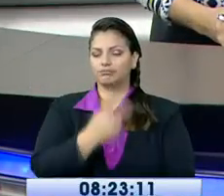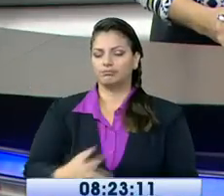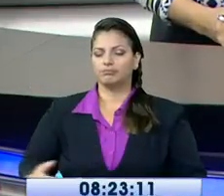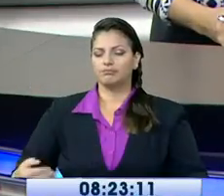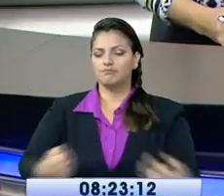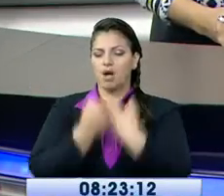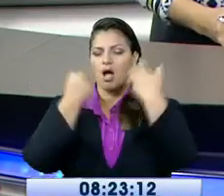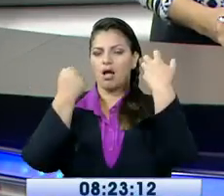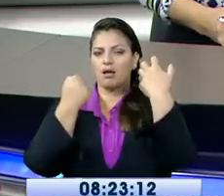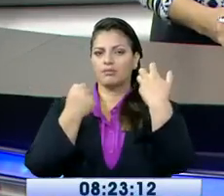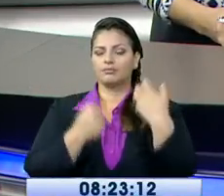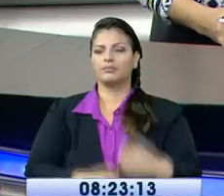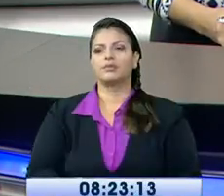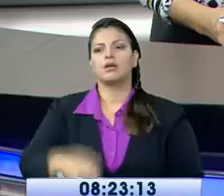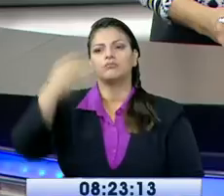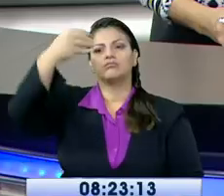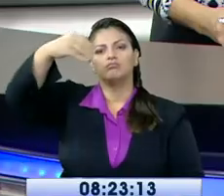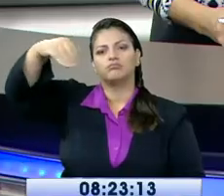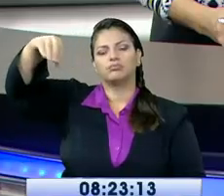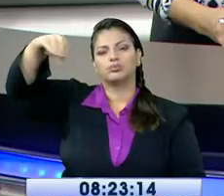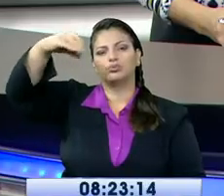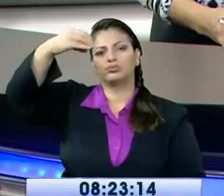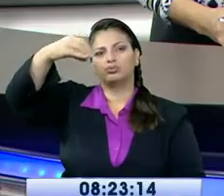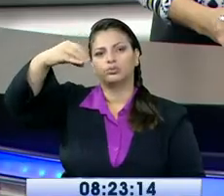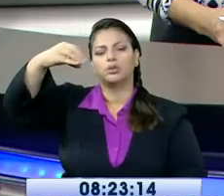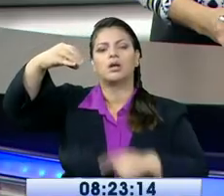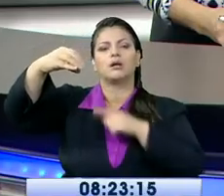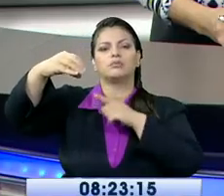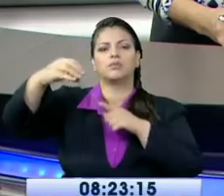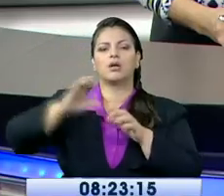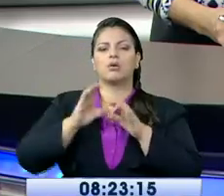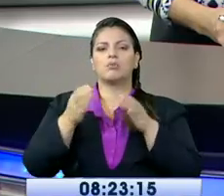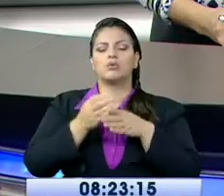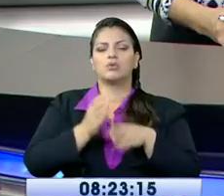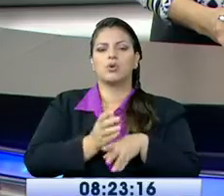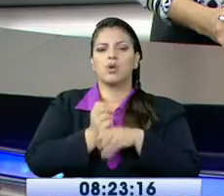quedó grabado por las cámaras de seguridad de la Corporación Ciudadana.